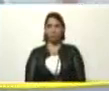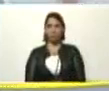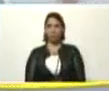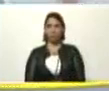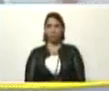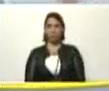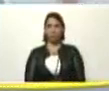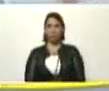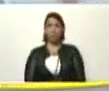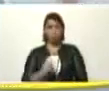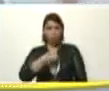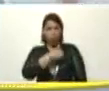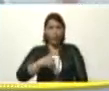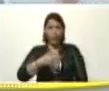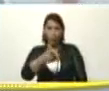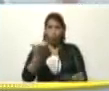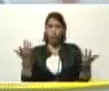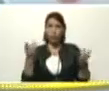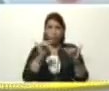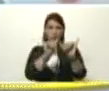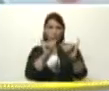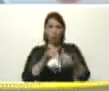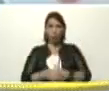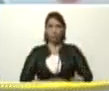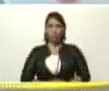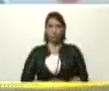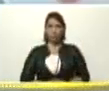Y eso es lo que yo quiero, ¿eh?